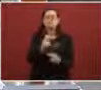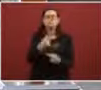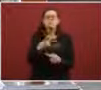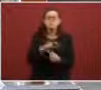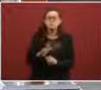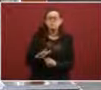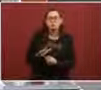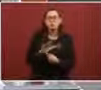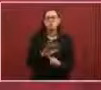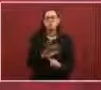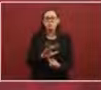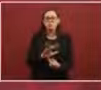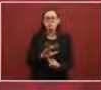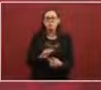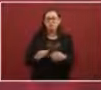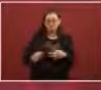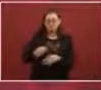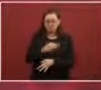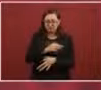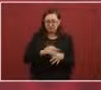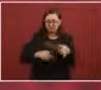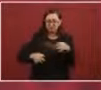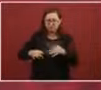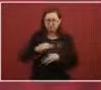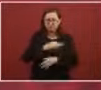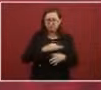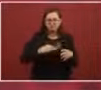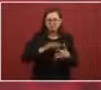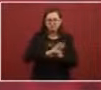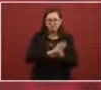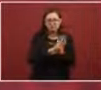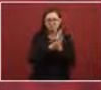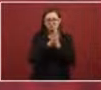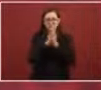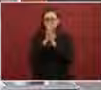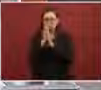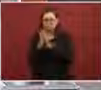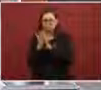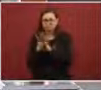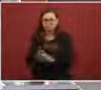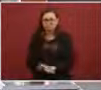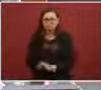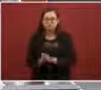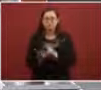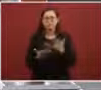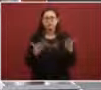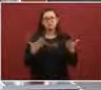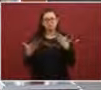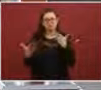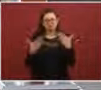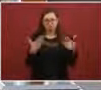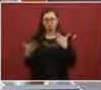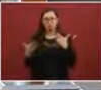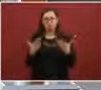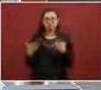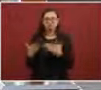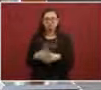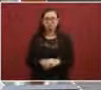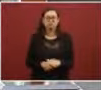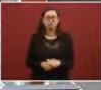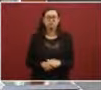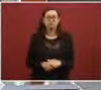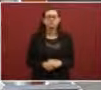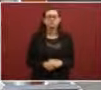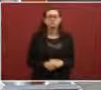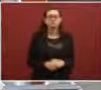de gradación internacional de moderada, alta o moderada, comparado con otras. La siguiente, por favor. Y